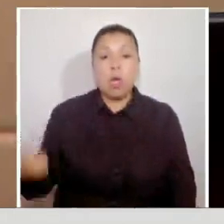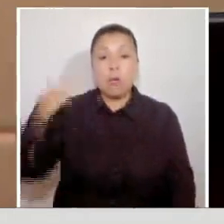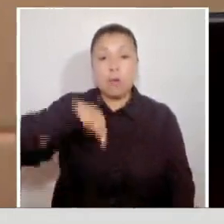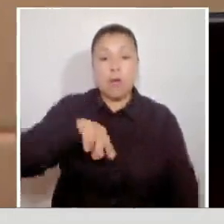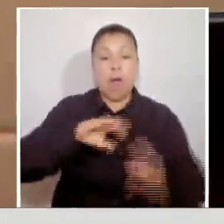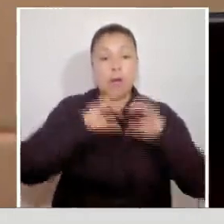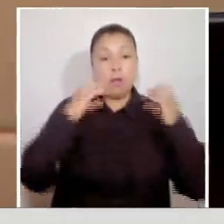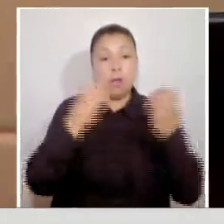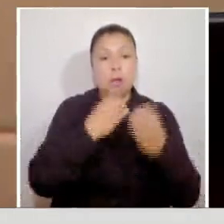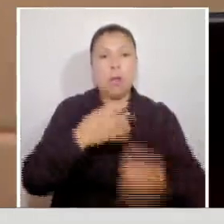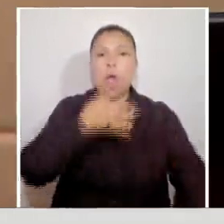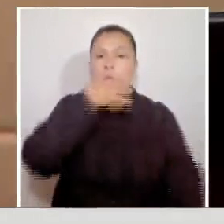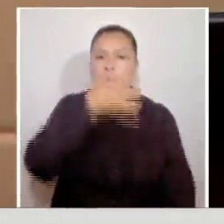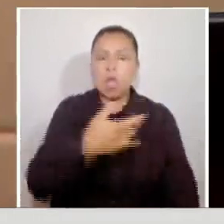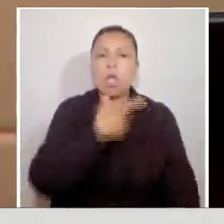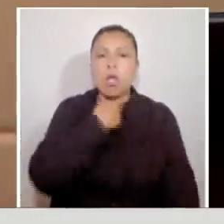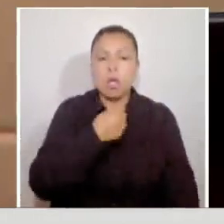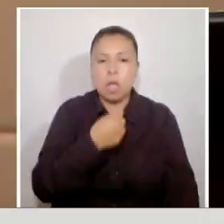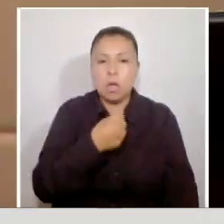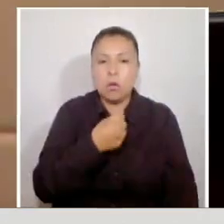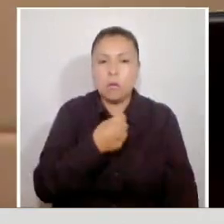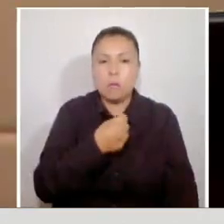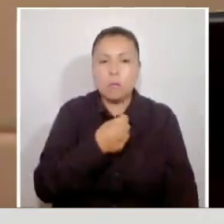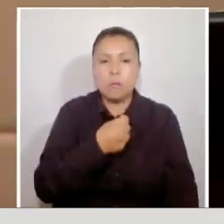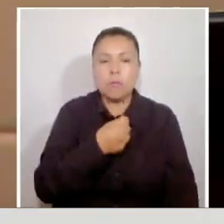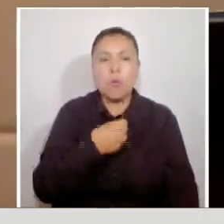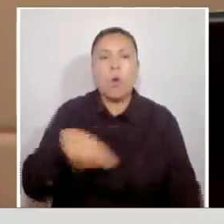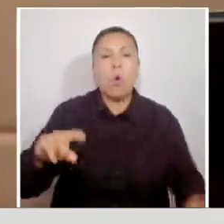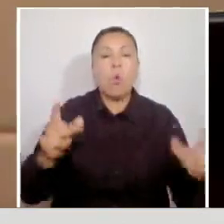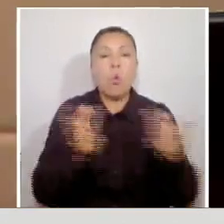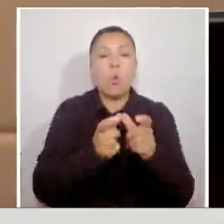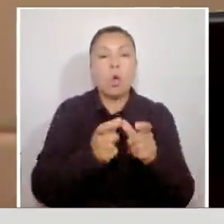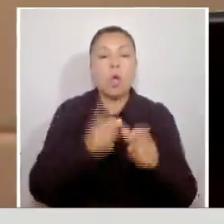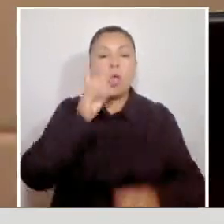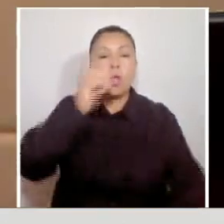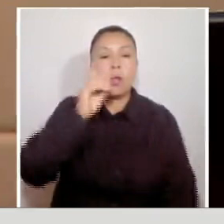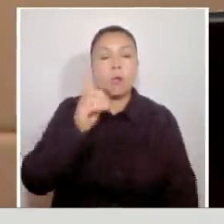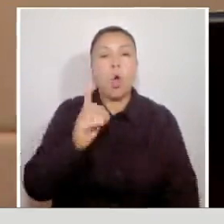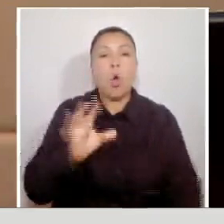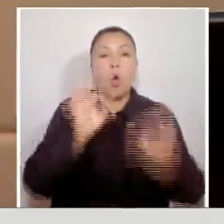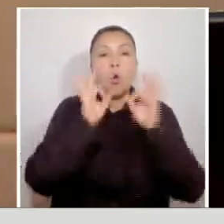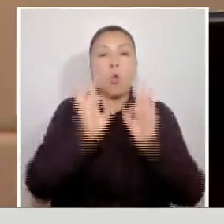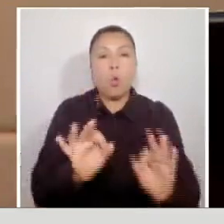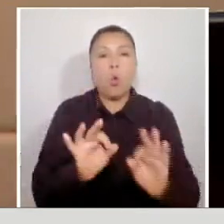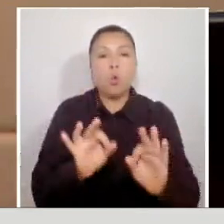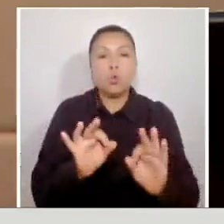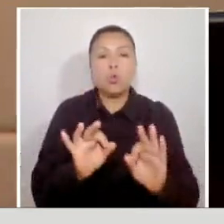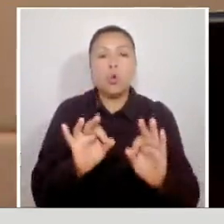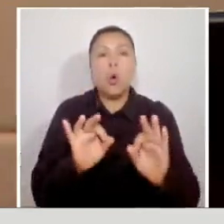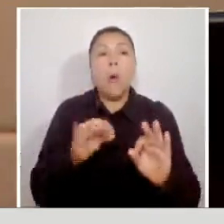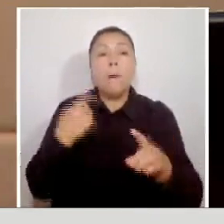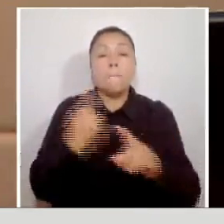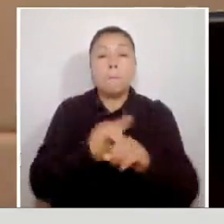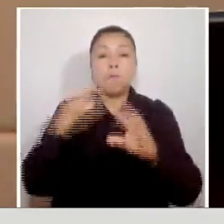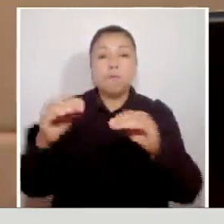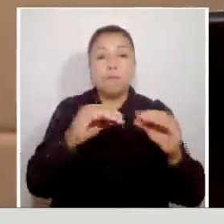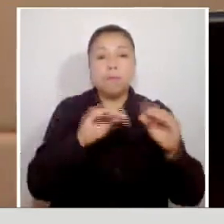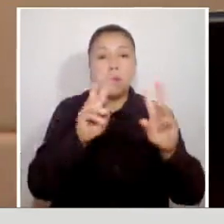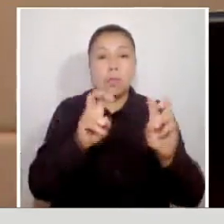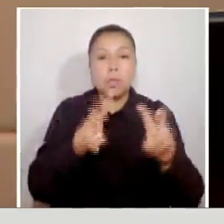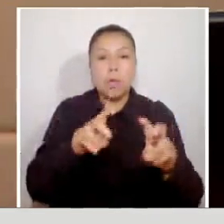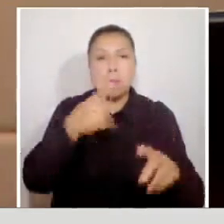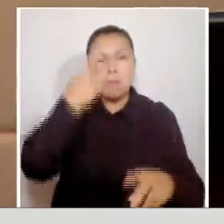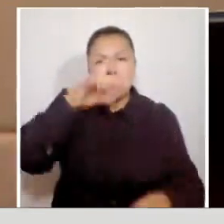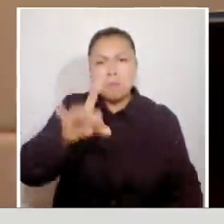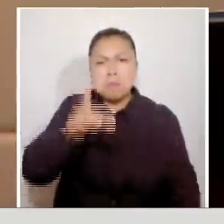y dije que Quiero integrar una comisión de discapacidad justamente para levantar este tema pero me encontré con la sorpresa que